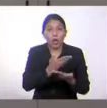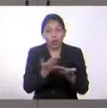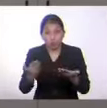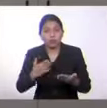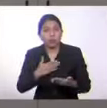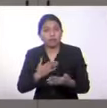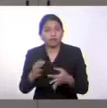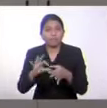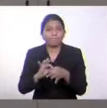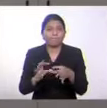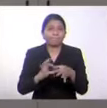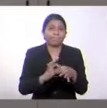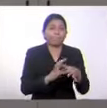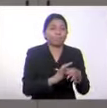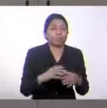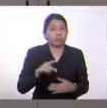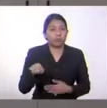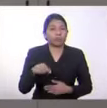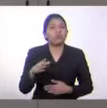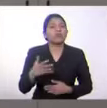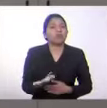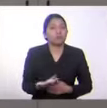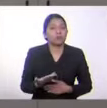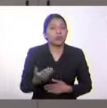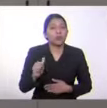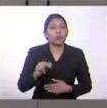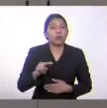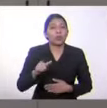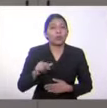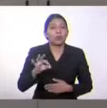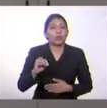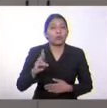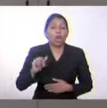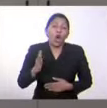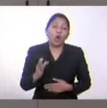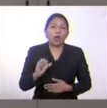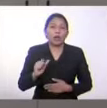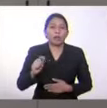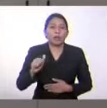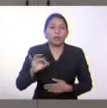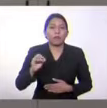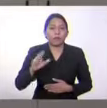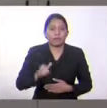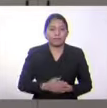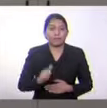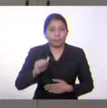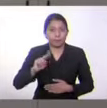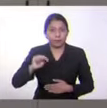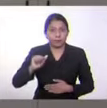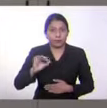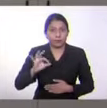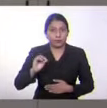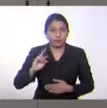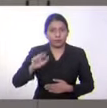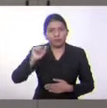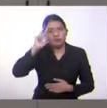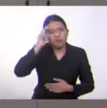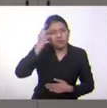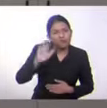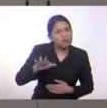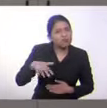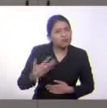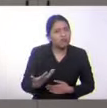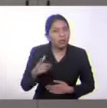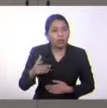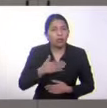conforman, y estos vendrán por anáfora o por catáfora. Por anáfora entenderemos que son las relaciones